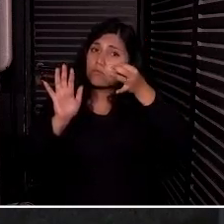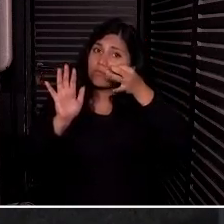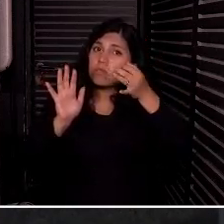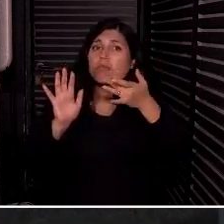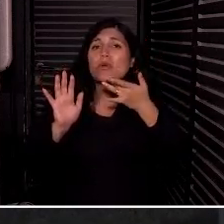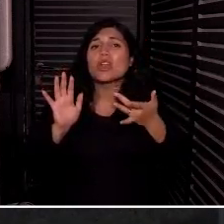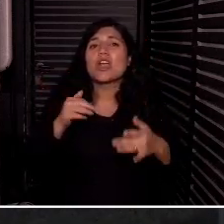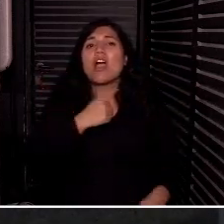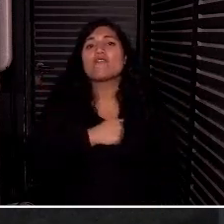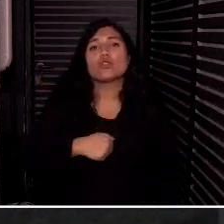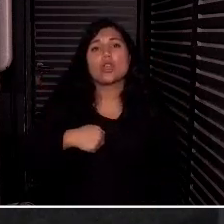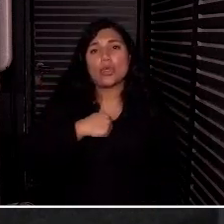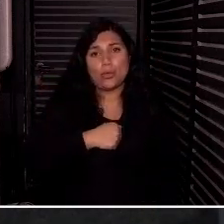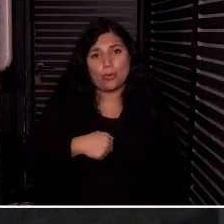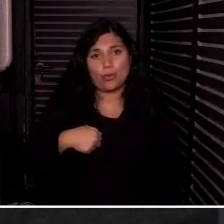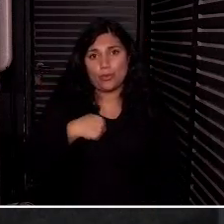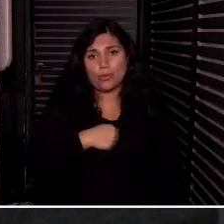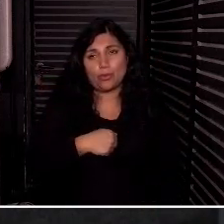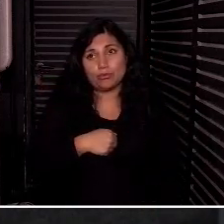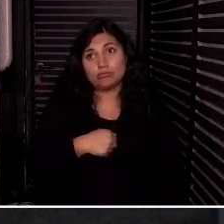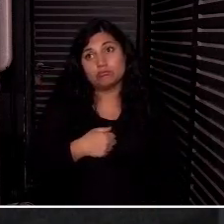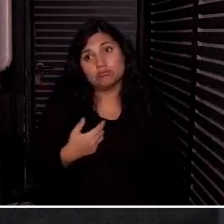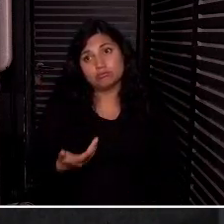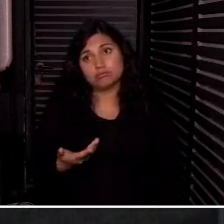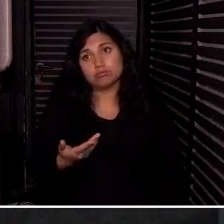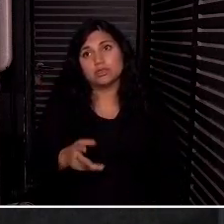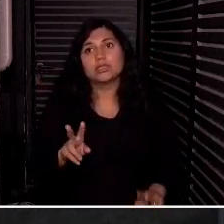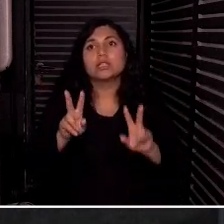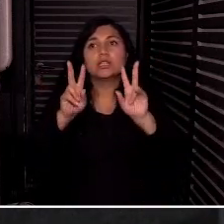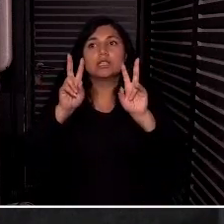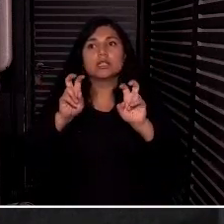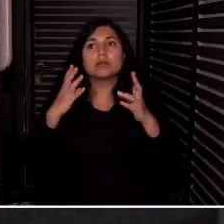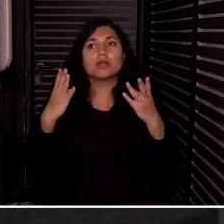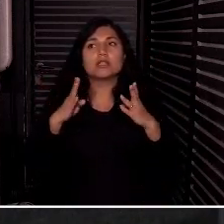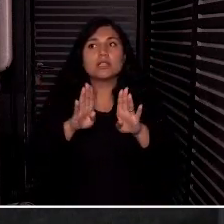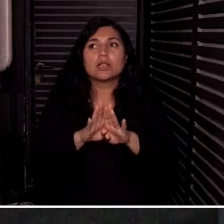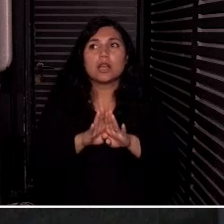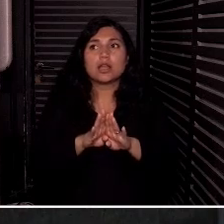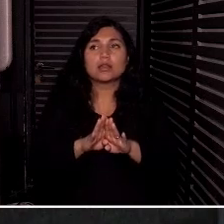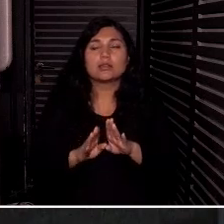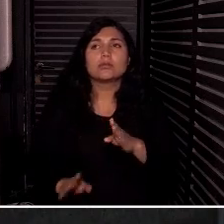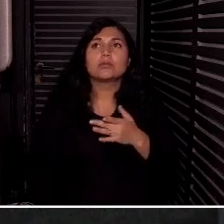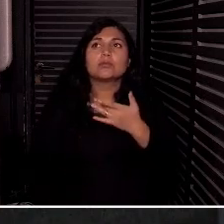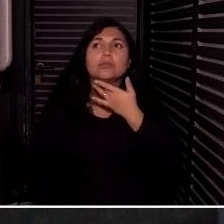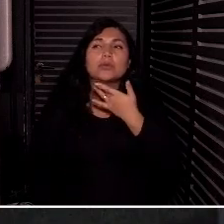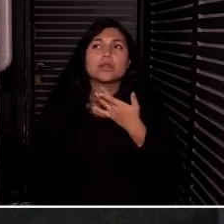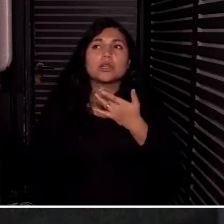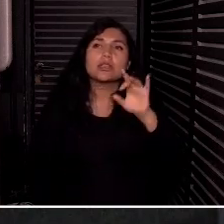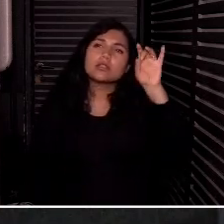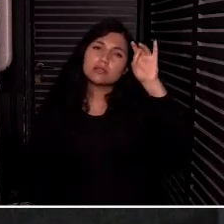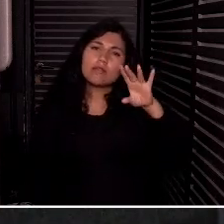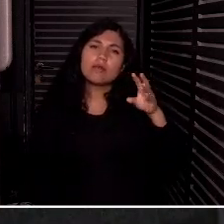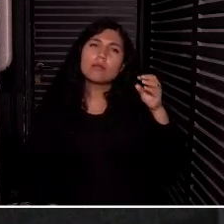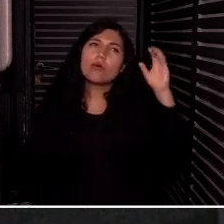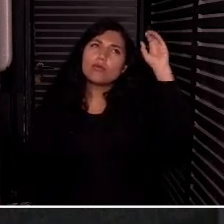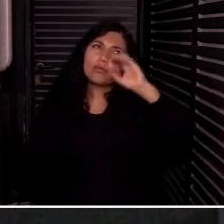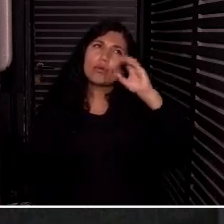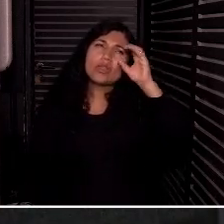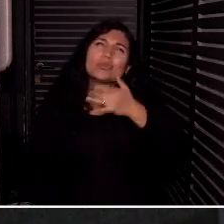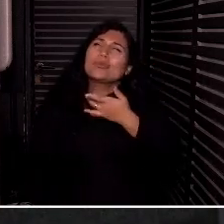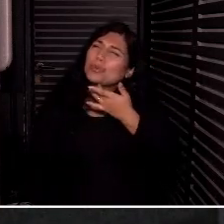aburridos ya para para cerrar el tema así como de la masilla porque nosotros salimos buscando muchísimas hipótesis de de por